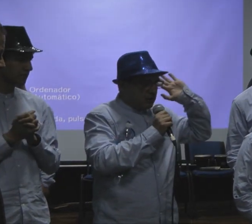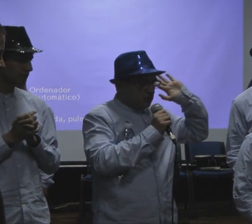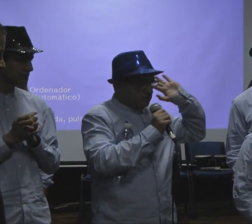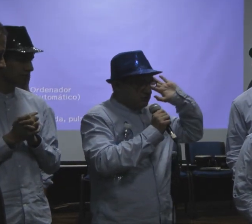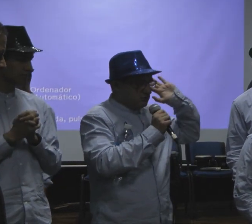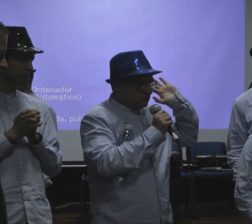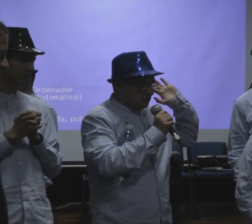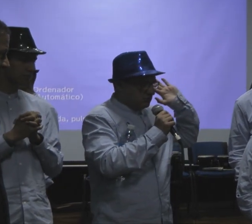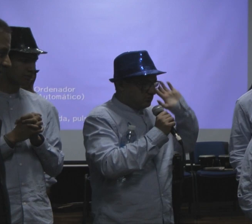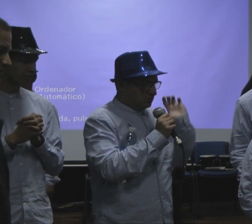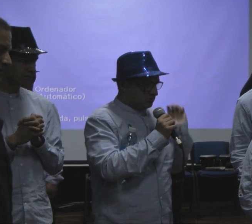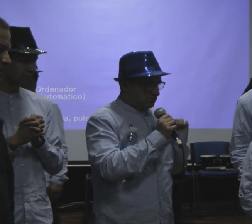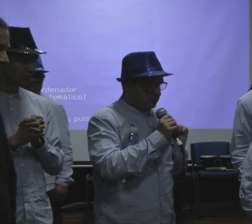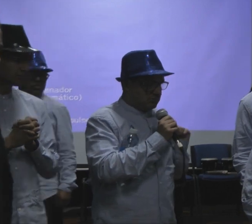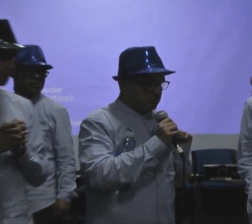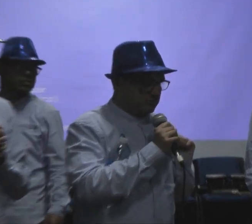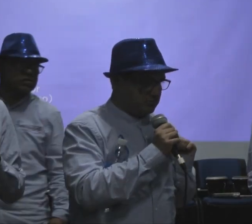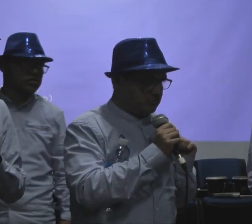incluyendo hasta el público.